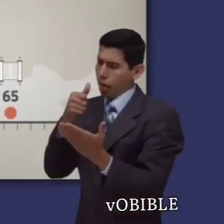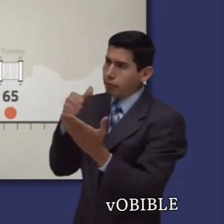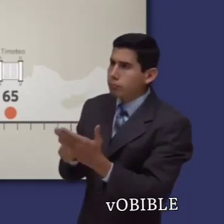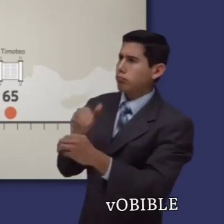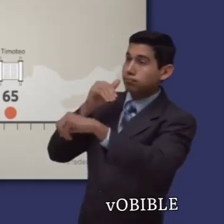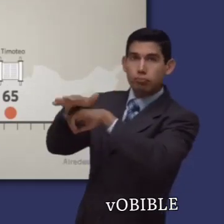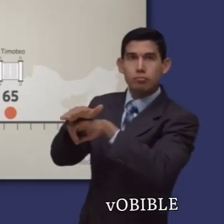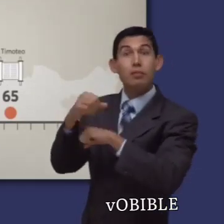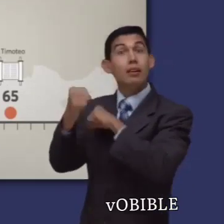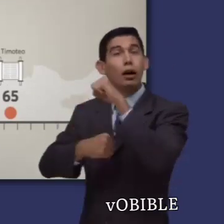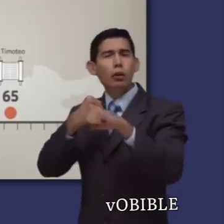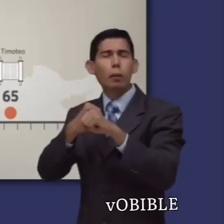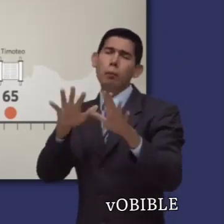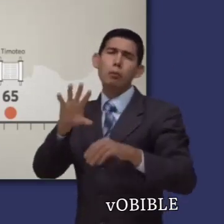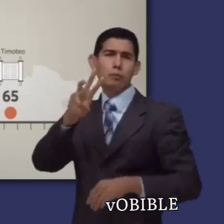año 65.